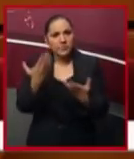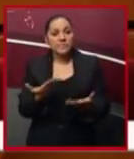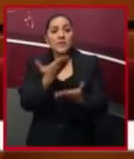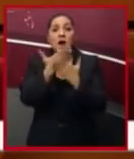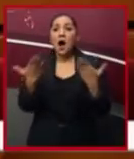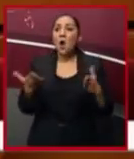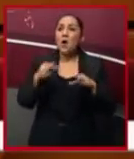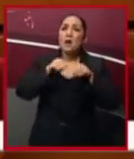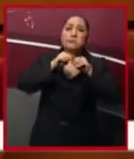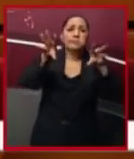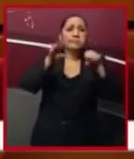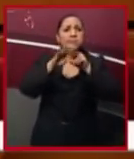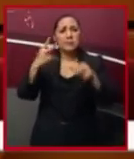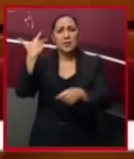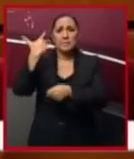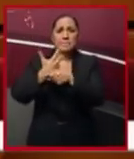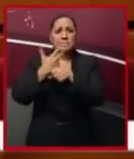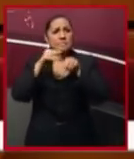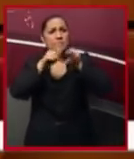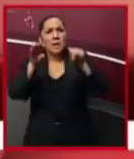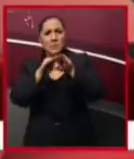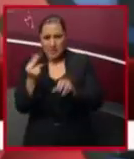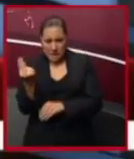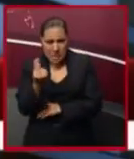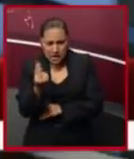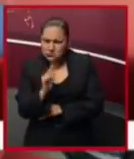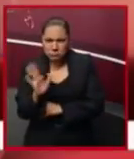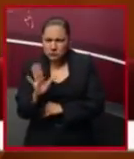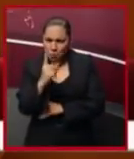mediáticos, no. Mejor seguimos el debido proceso.